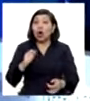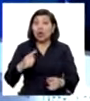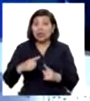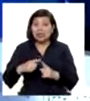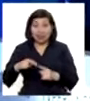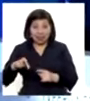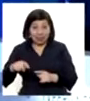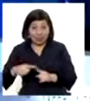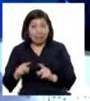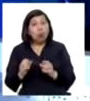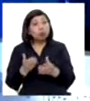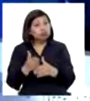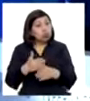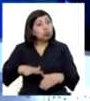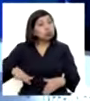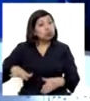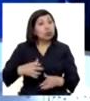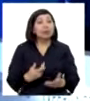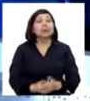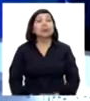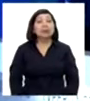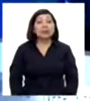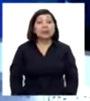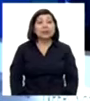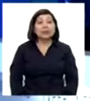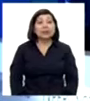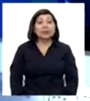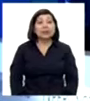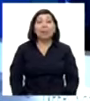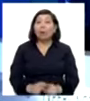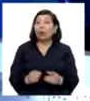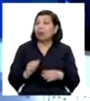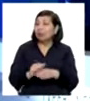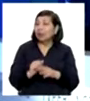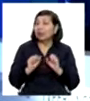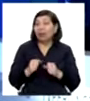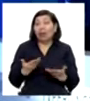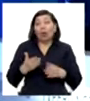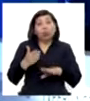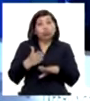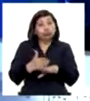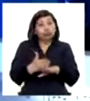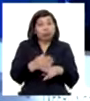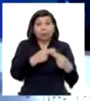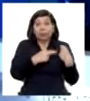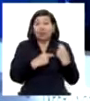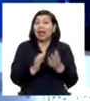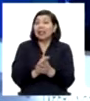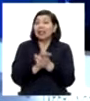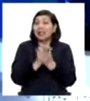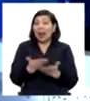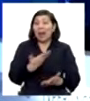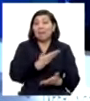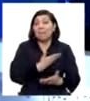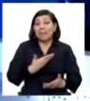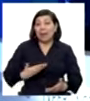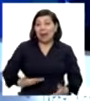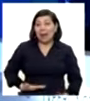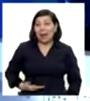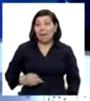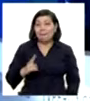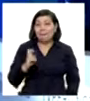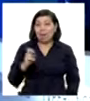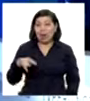pueda compartir con toda tu teleaudiencia esta práctica que venimos desarrollando, y un saludo de la presidenta, la doctora